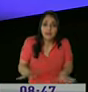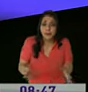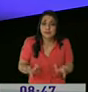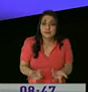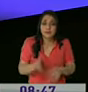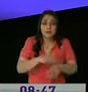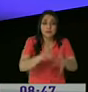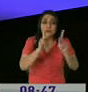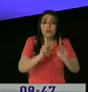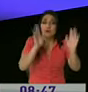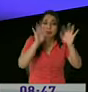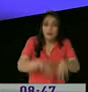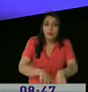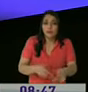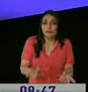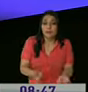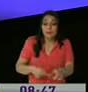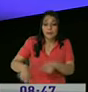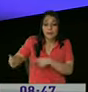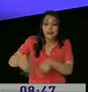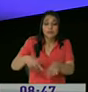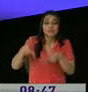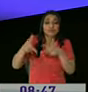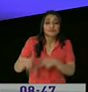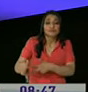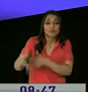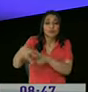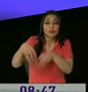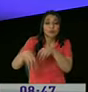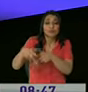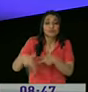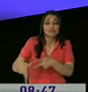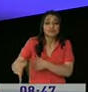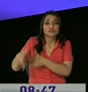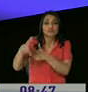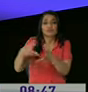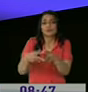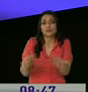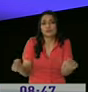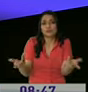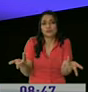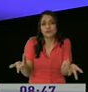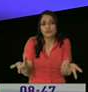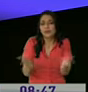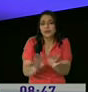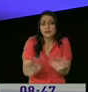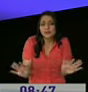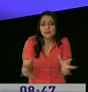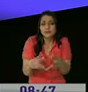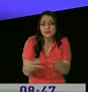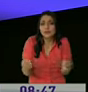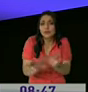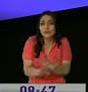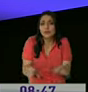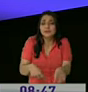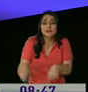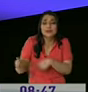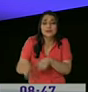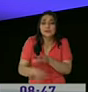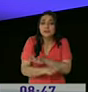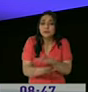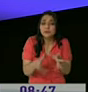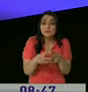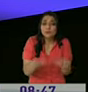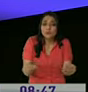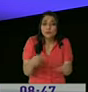se cayó el puente, porque las vías que les dieron están llenas de huecos y que se genera mucho tráfico. Hay que buscar una solución al tránsito. Eso es lo que hay que